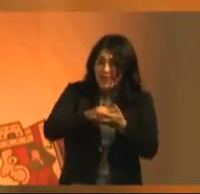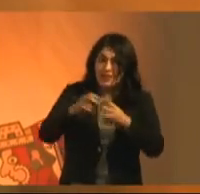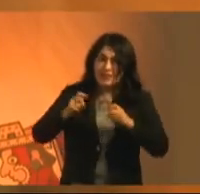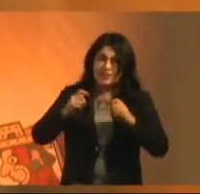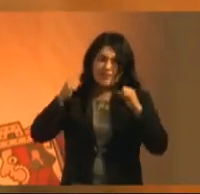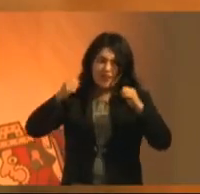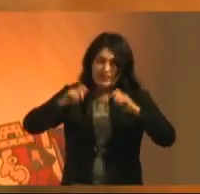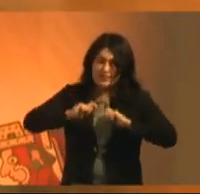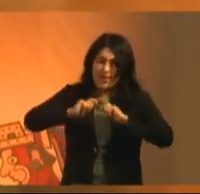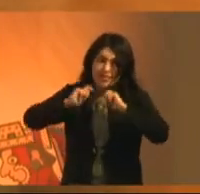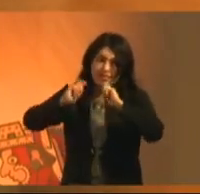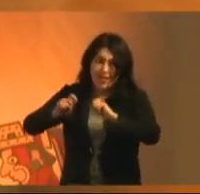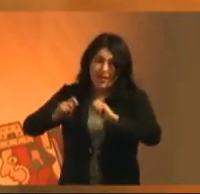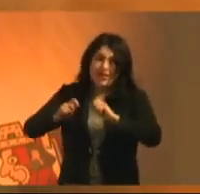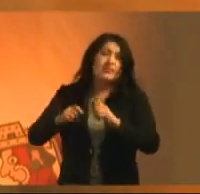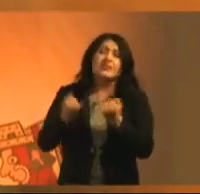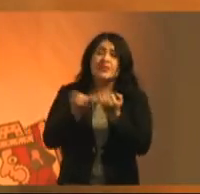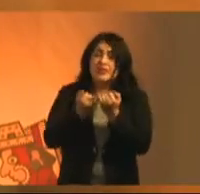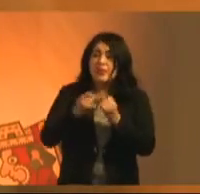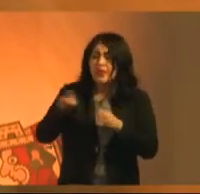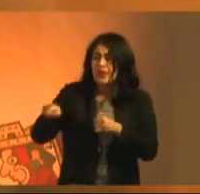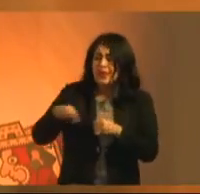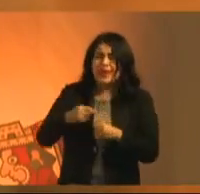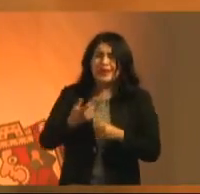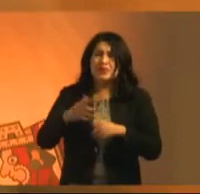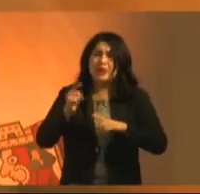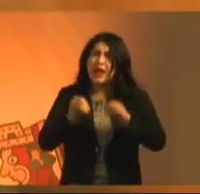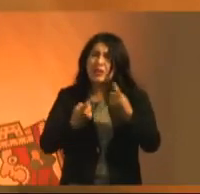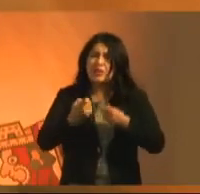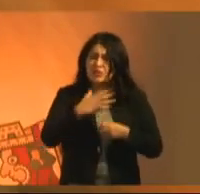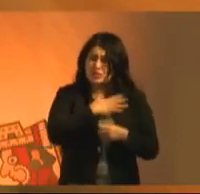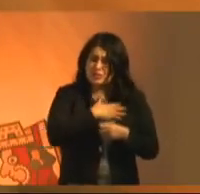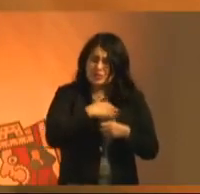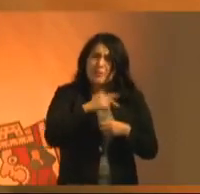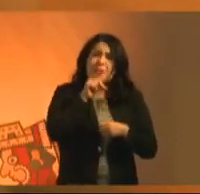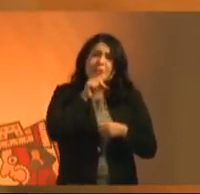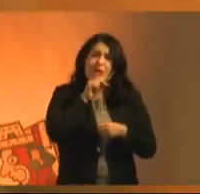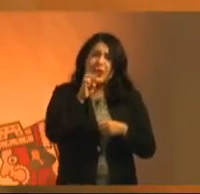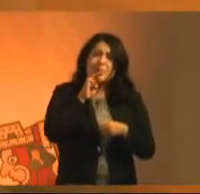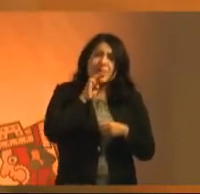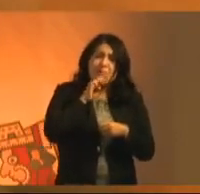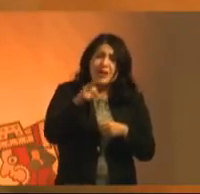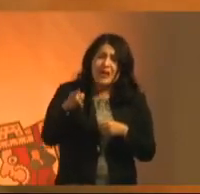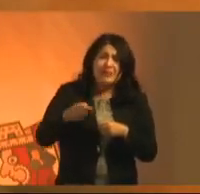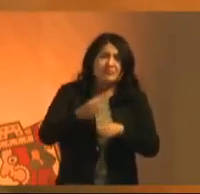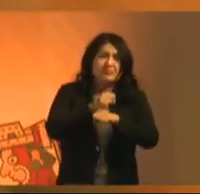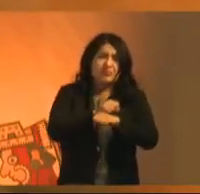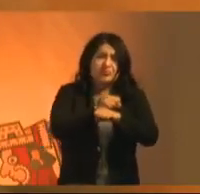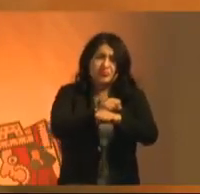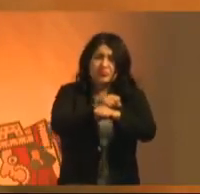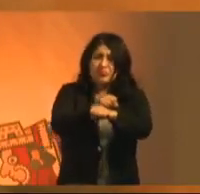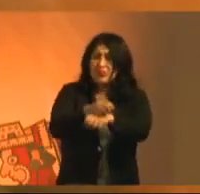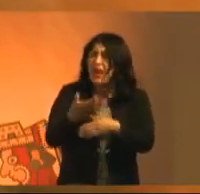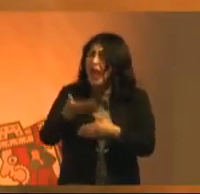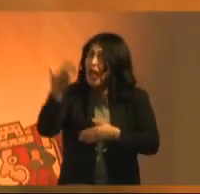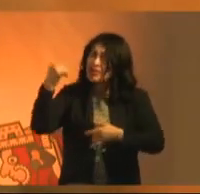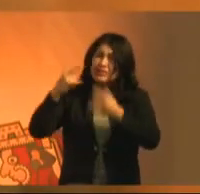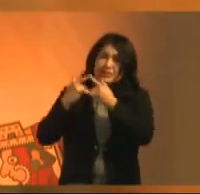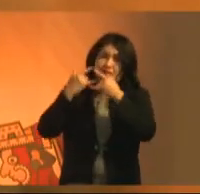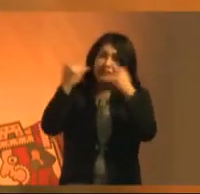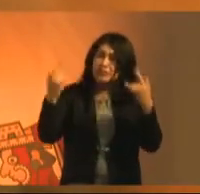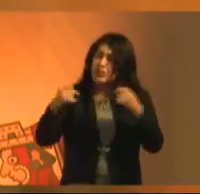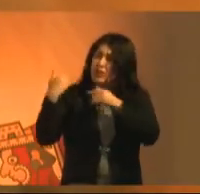aquellos que habían sido hijos hijos de esclavos y esclavos ellos mismos que detrás de esa historia de esclavitud